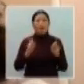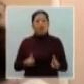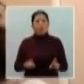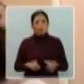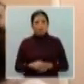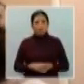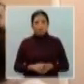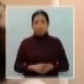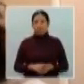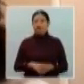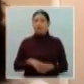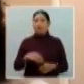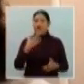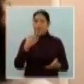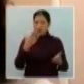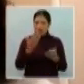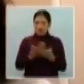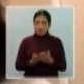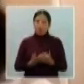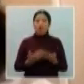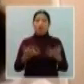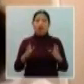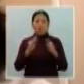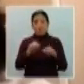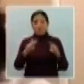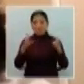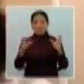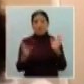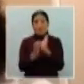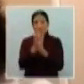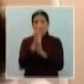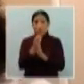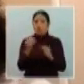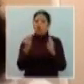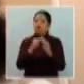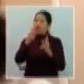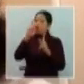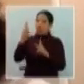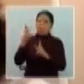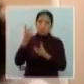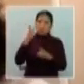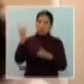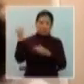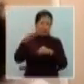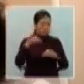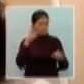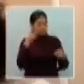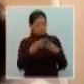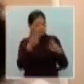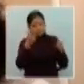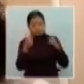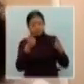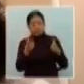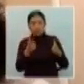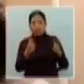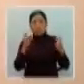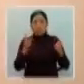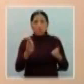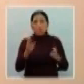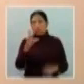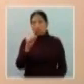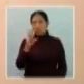Muy bien. Decirle que no existen en un censo veedores, pero sí existen observadores